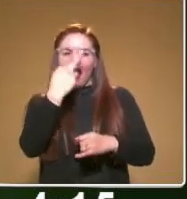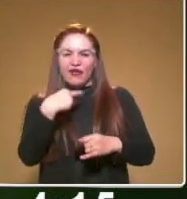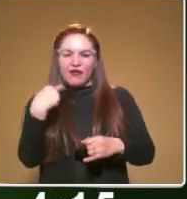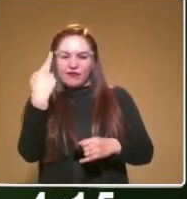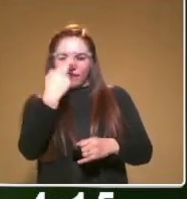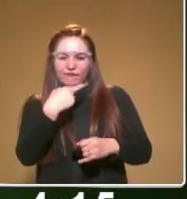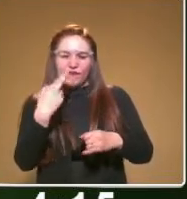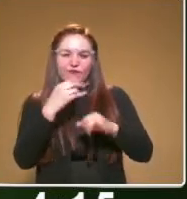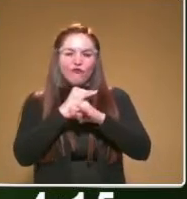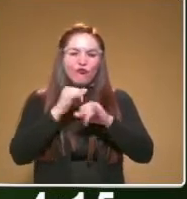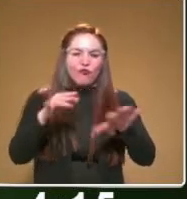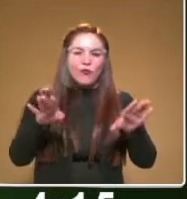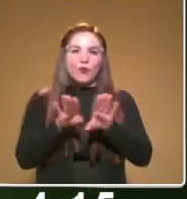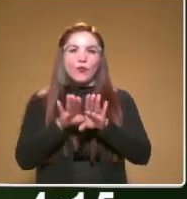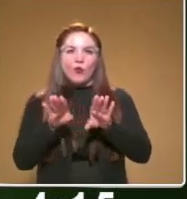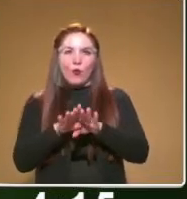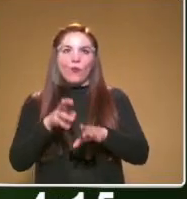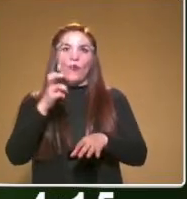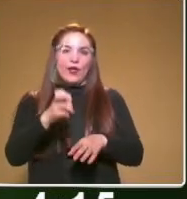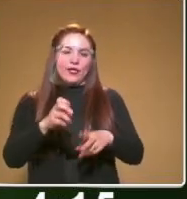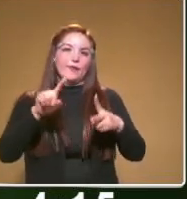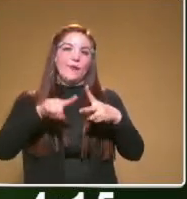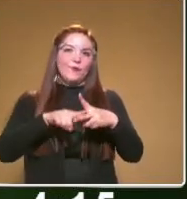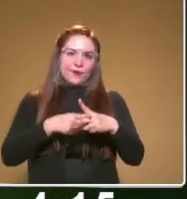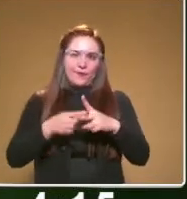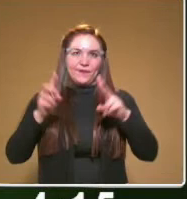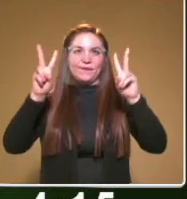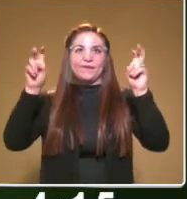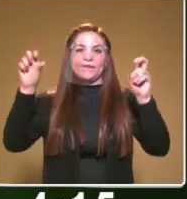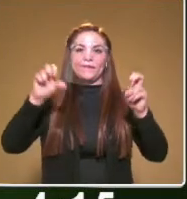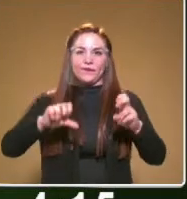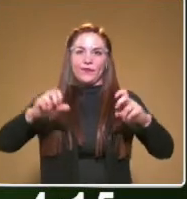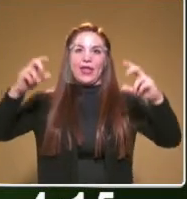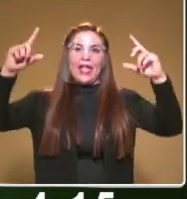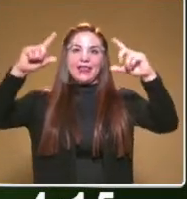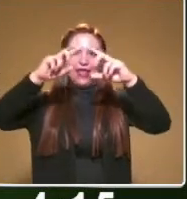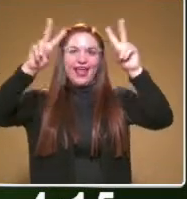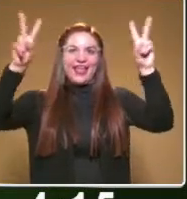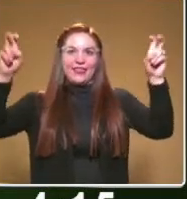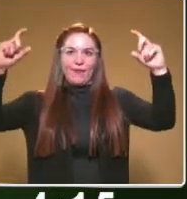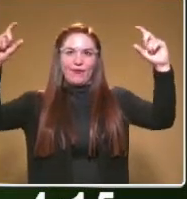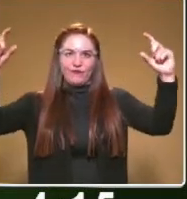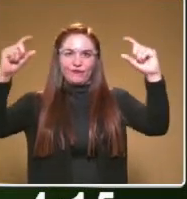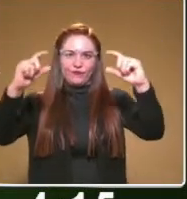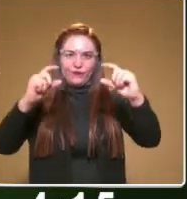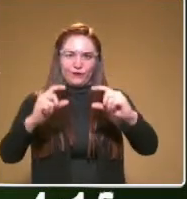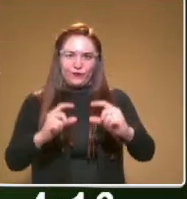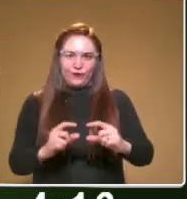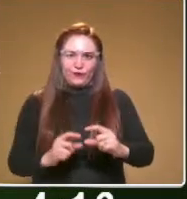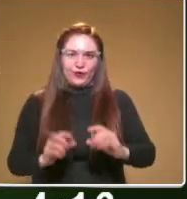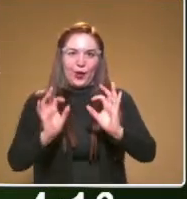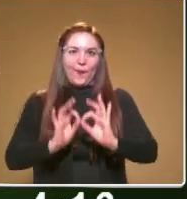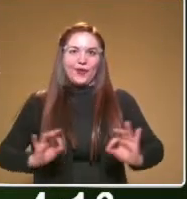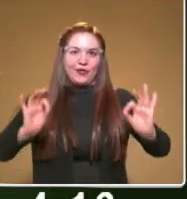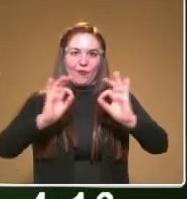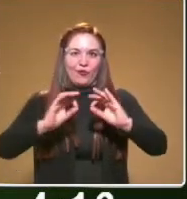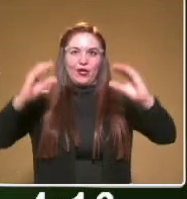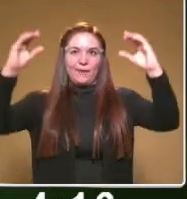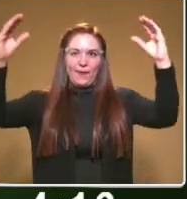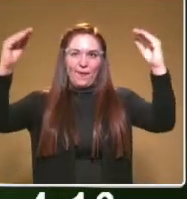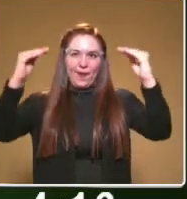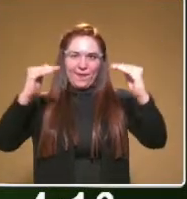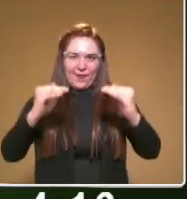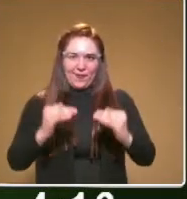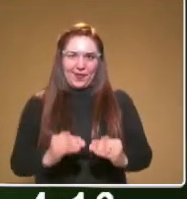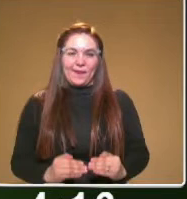da pauta al tema del día de hoy que corresponde a la jerarquización de la información. Pero bueno, maestro, usted ahorita ya les dio unas pistas ahí